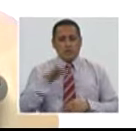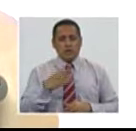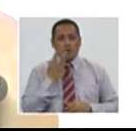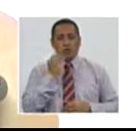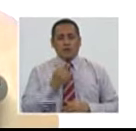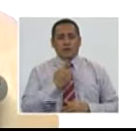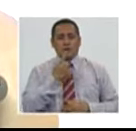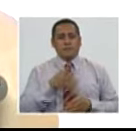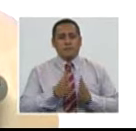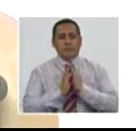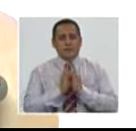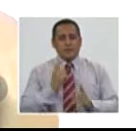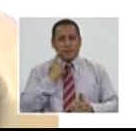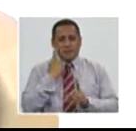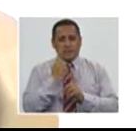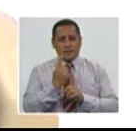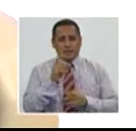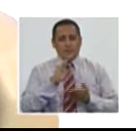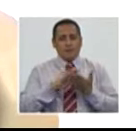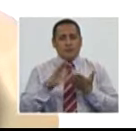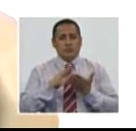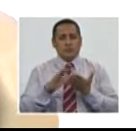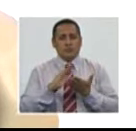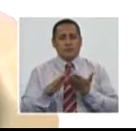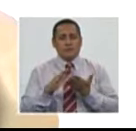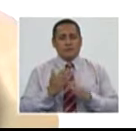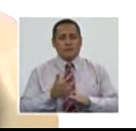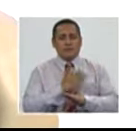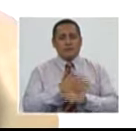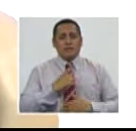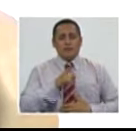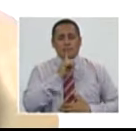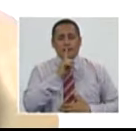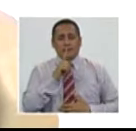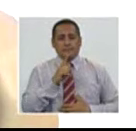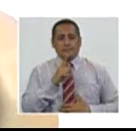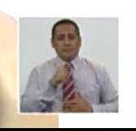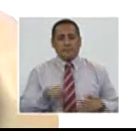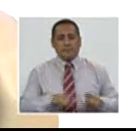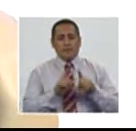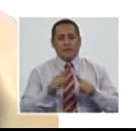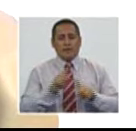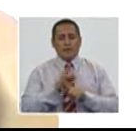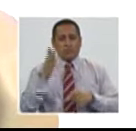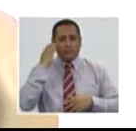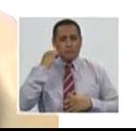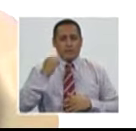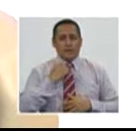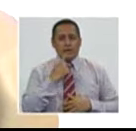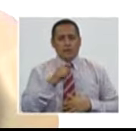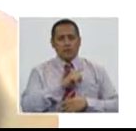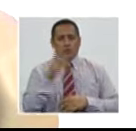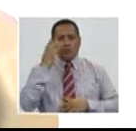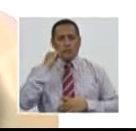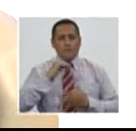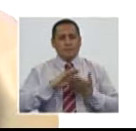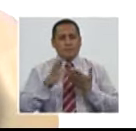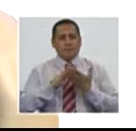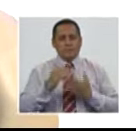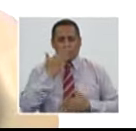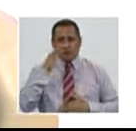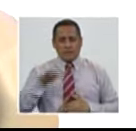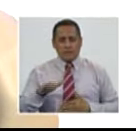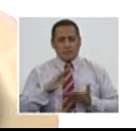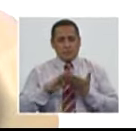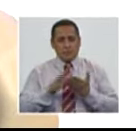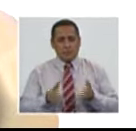niño adolescentes te exige que también se presente la autorización del padre no del que no viaja el que no viaja autoriza que